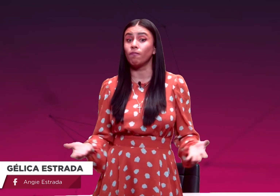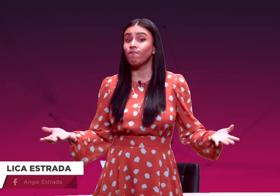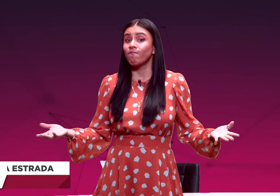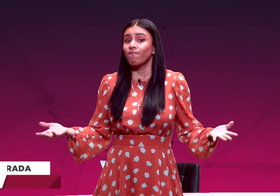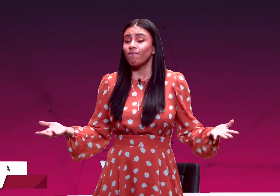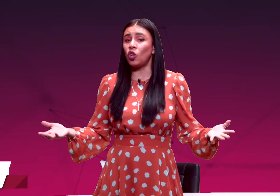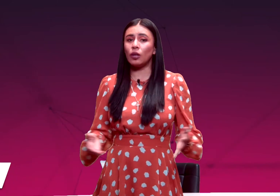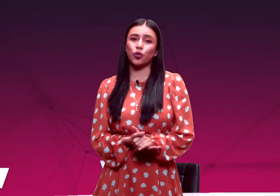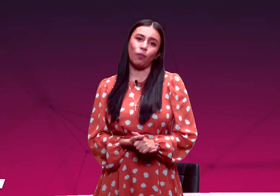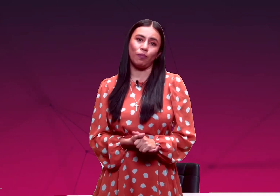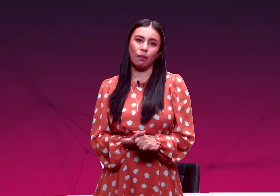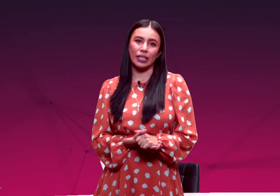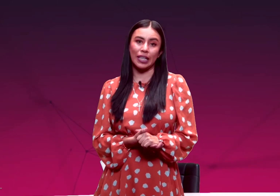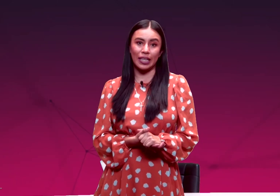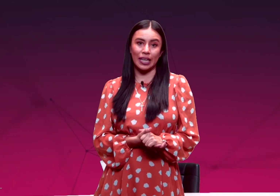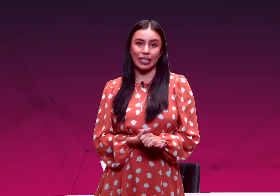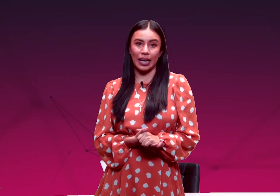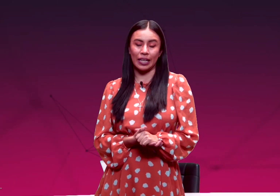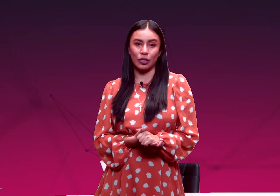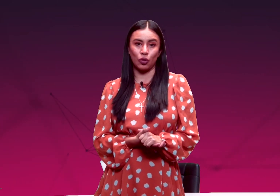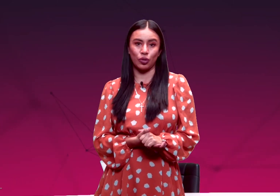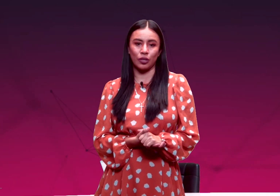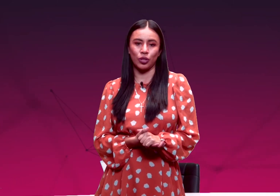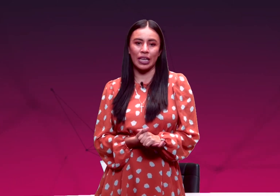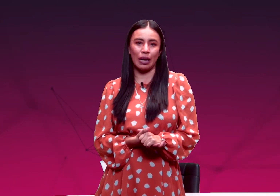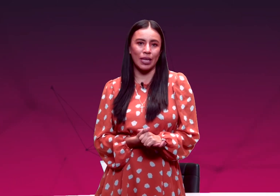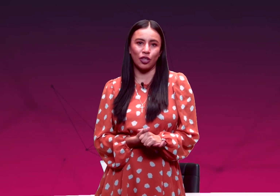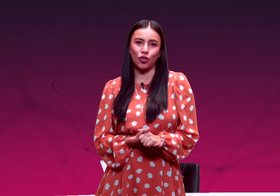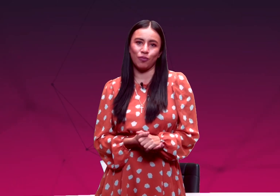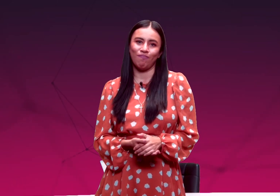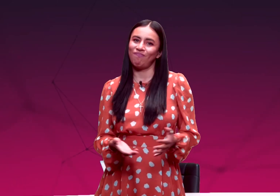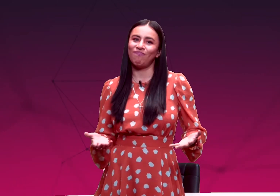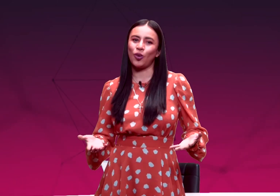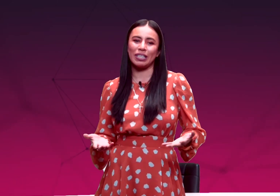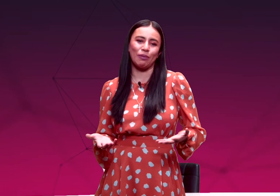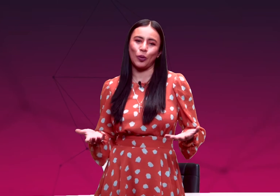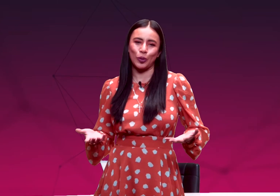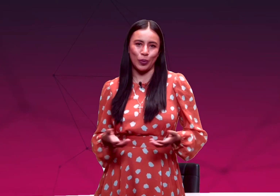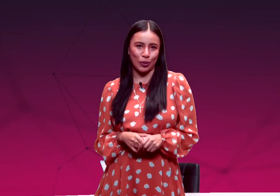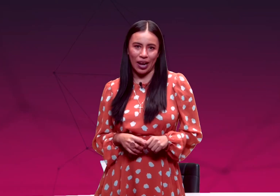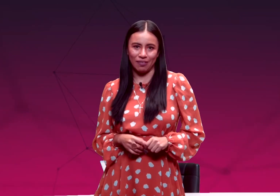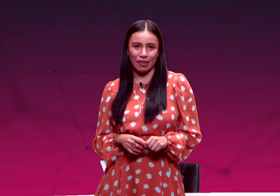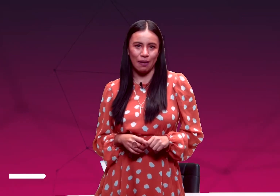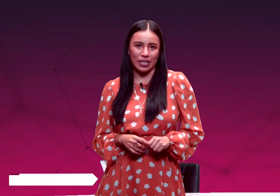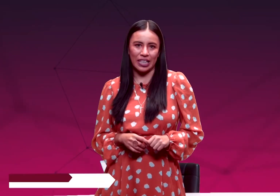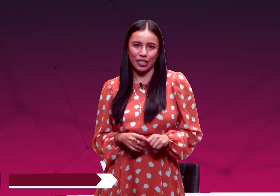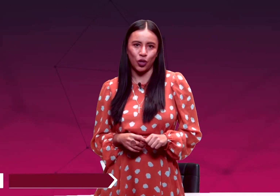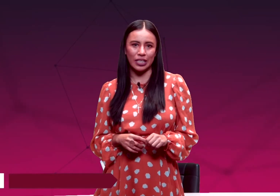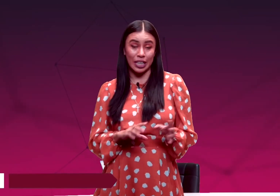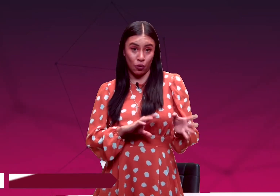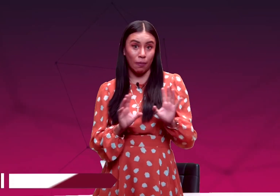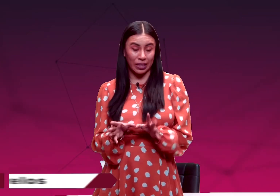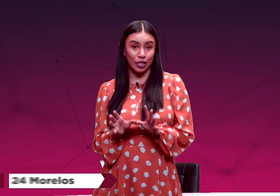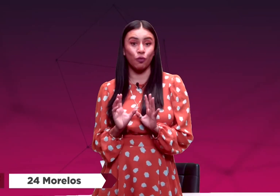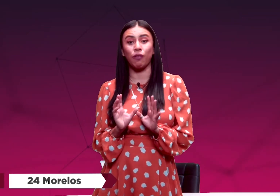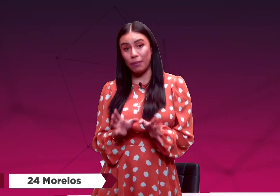transmitiendo. No le gustó al presidente que le sacaran estos señalamientos. No está abierto, por supuesto, a investigaciones